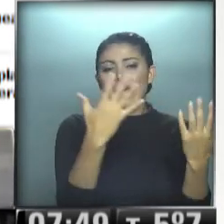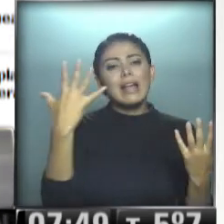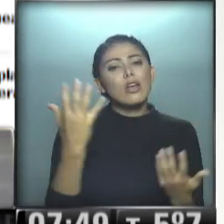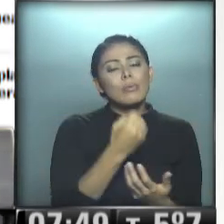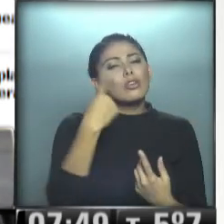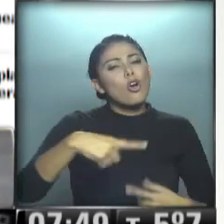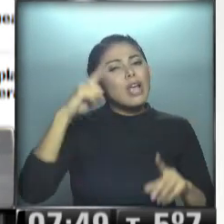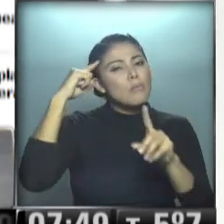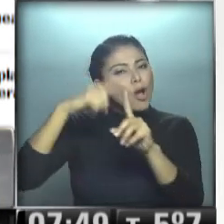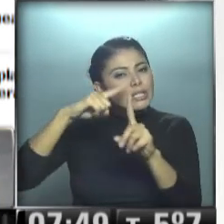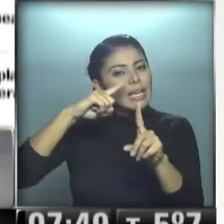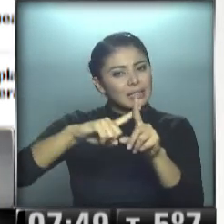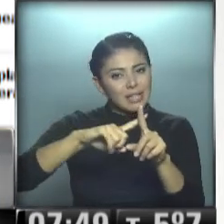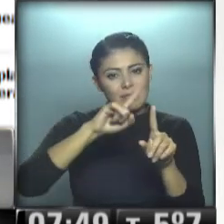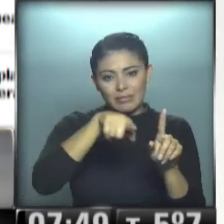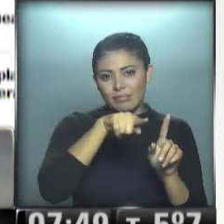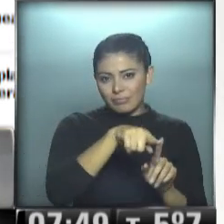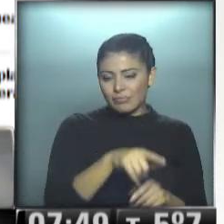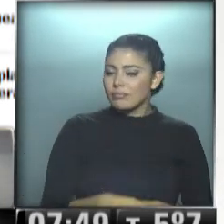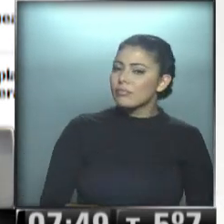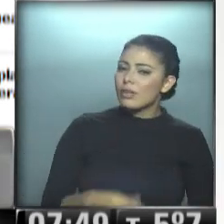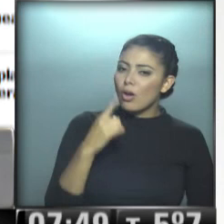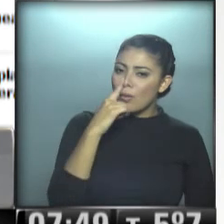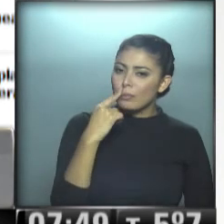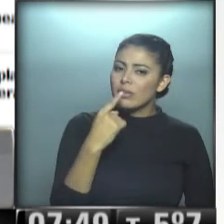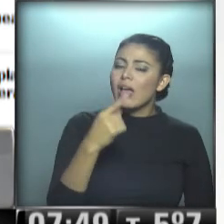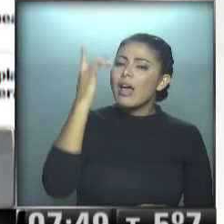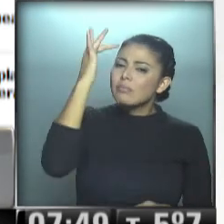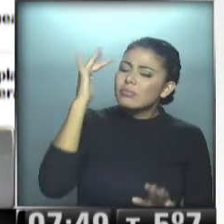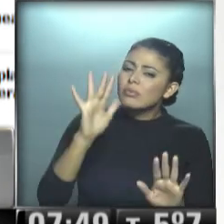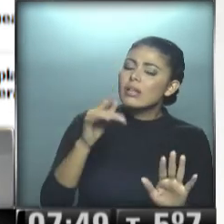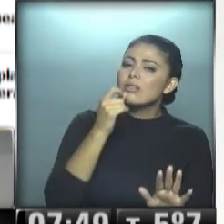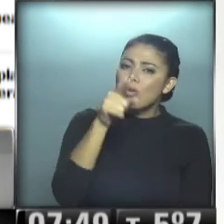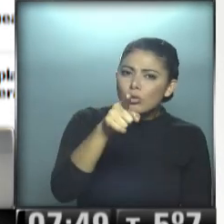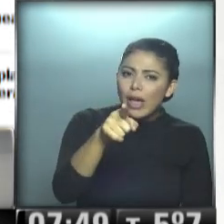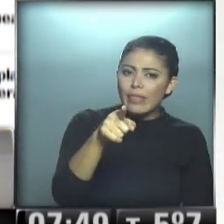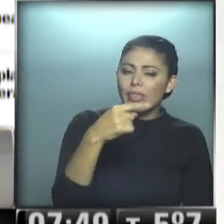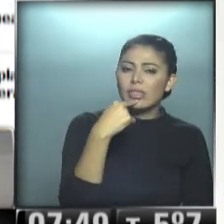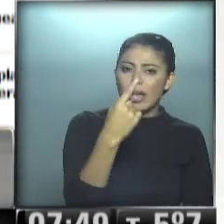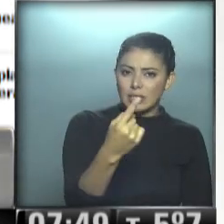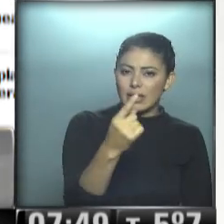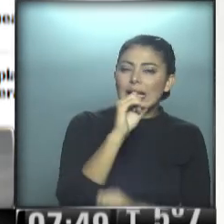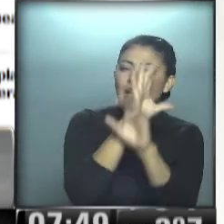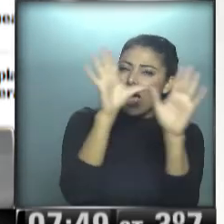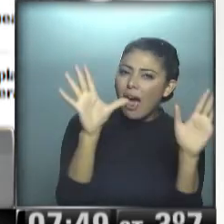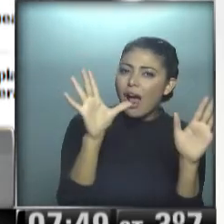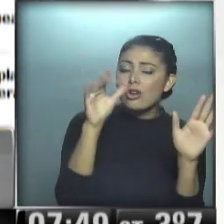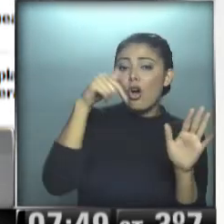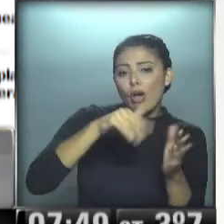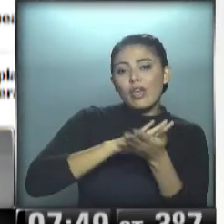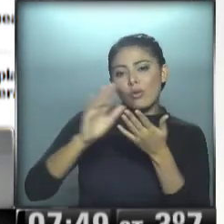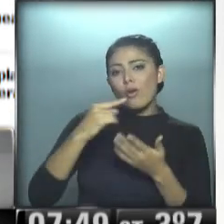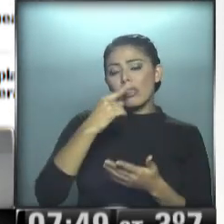los positivos que significa. Bien. Ahora, señor Cárcel, cuando usted hizo esa aclaración que hoy